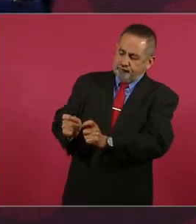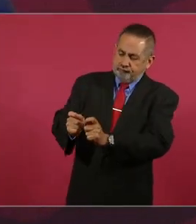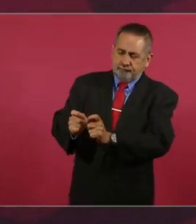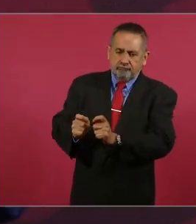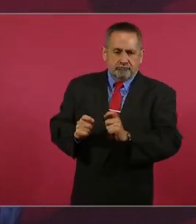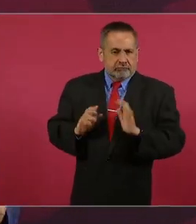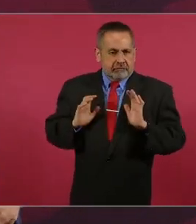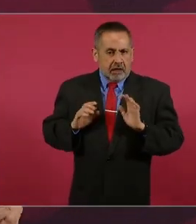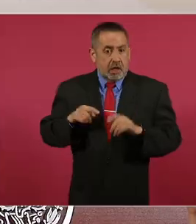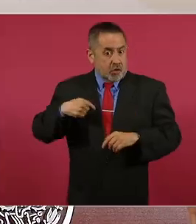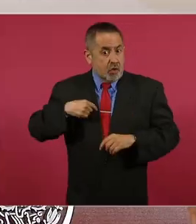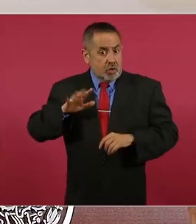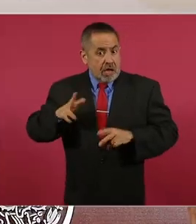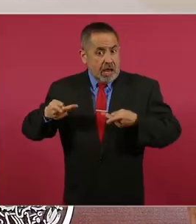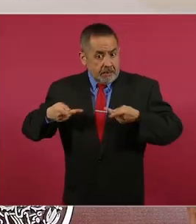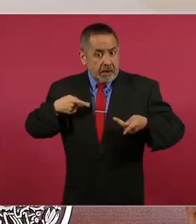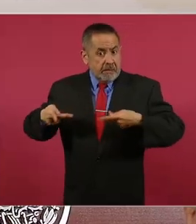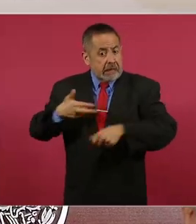Ya nosotros lo estamos haciendo.